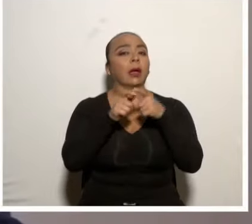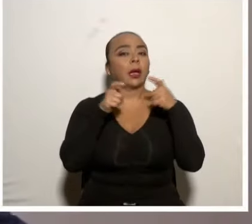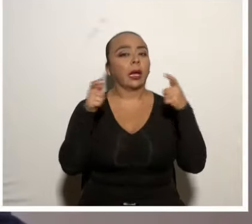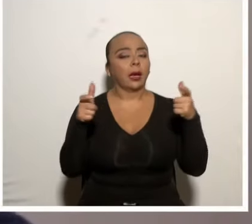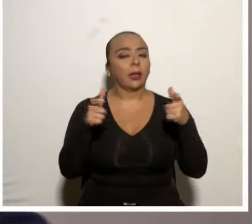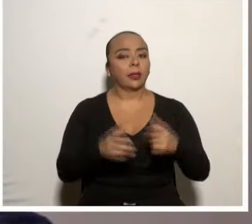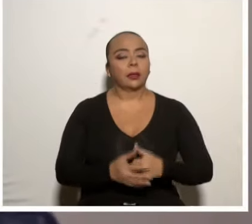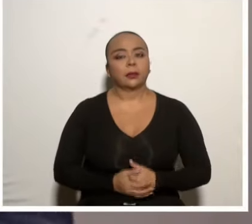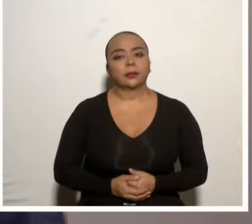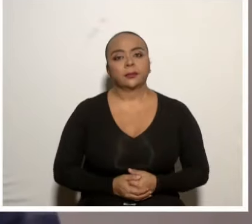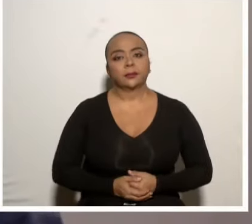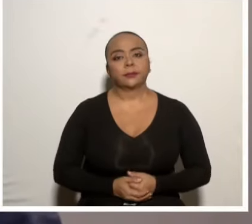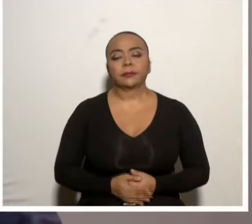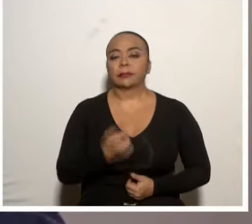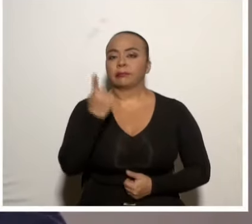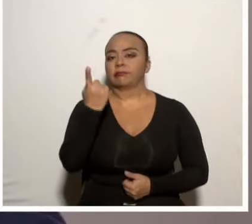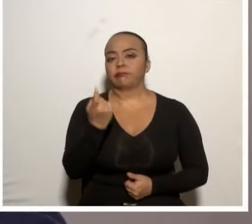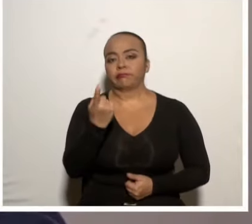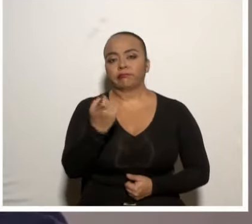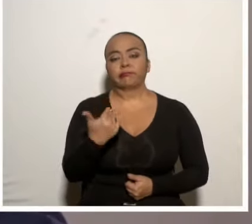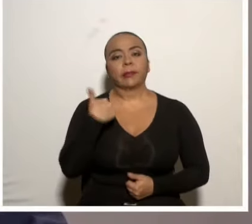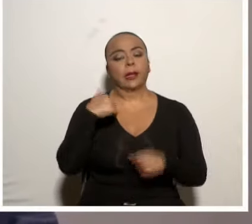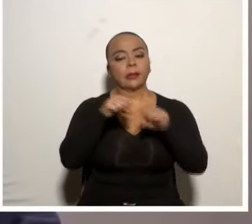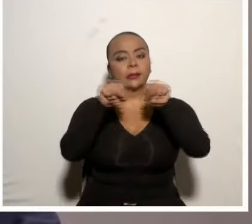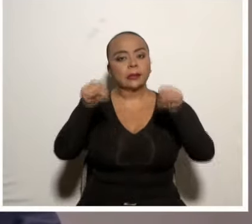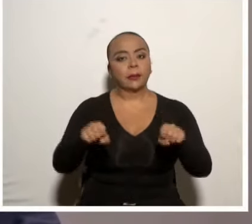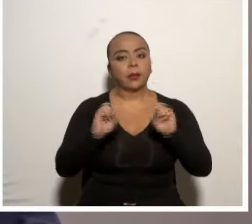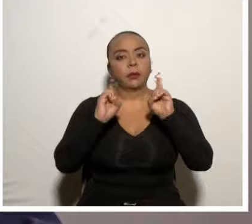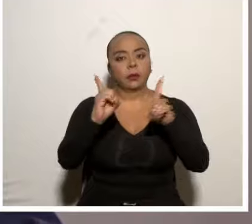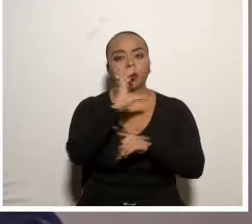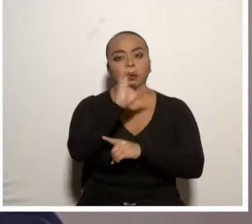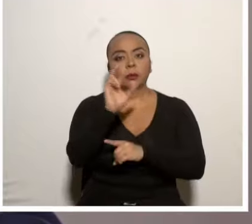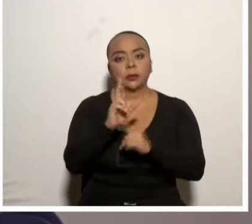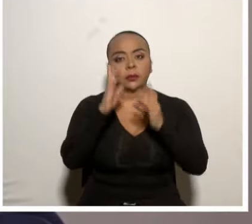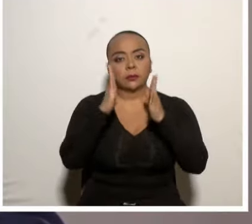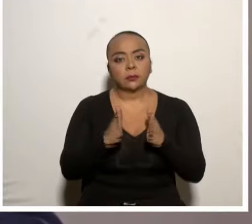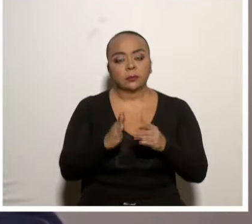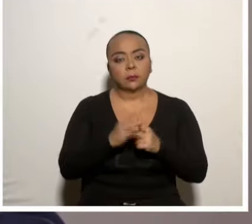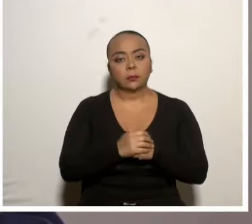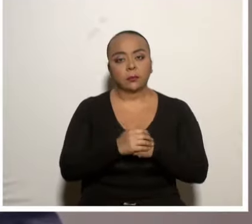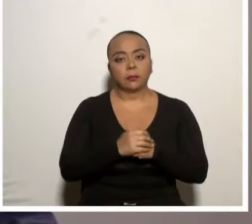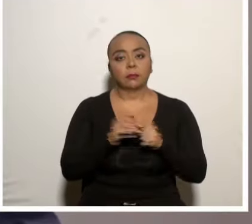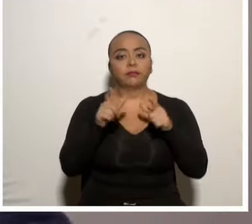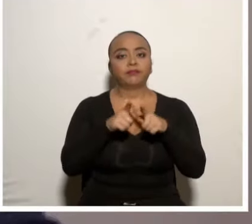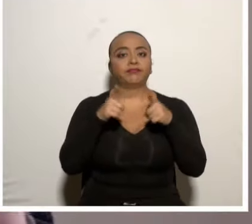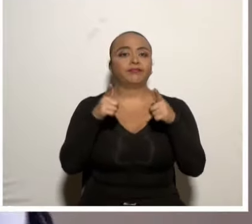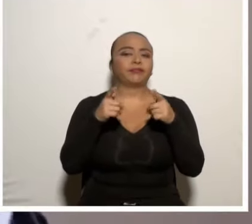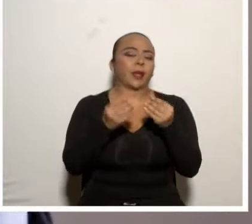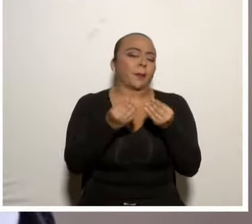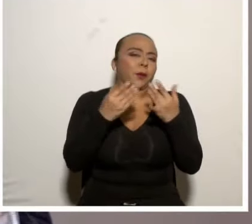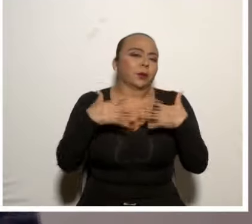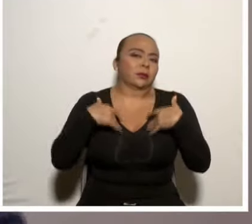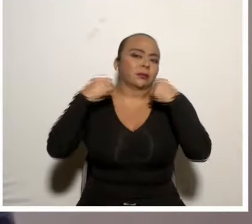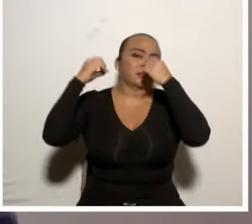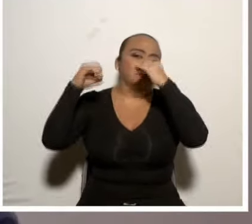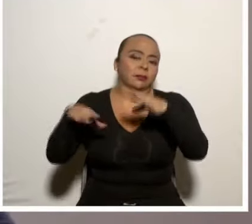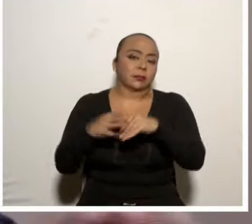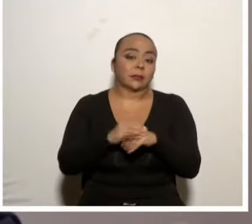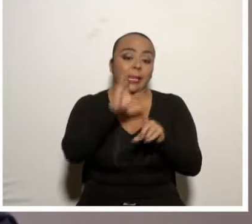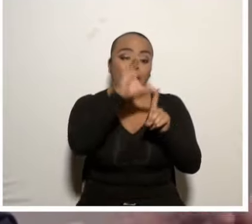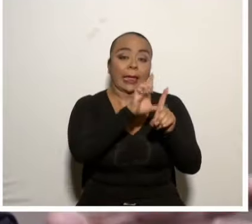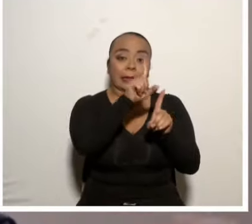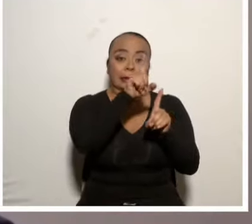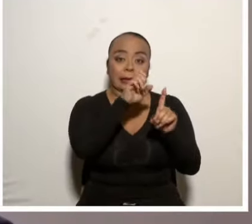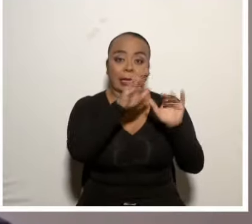grandes deficiencias que tiene el sistema educativo costarricense es la gran deserción. De cada 100 niños